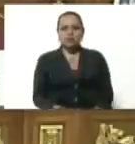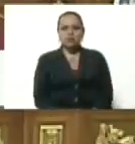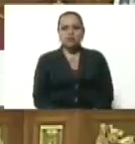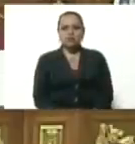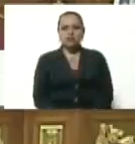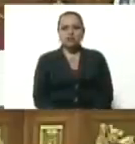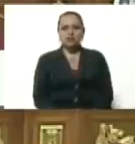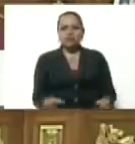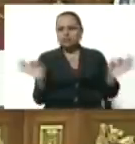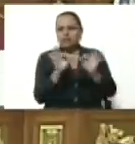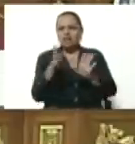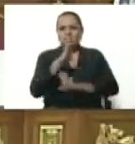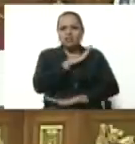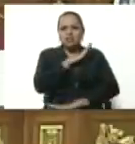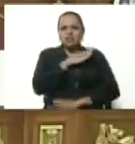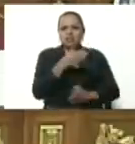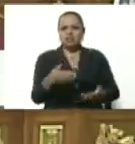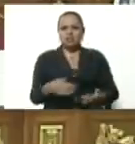Ningún efecto tiene.